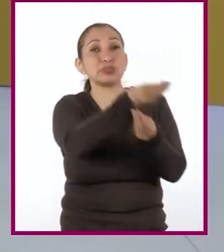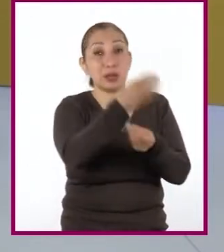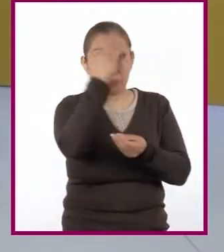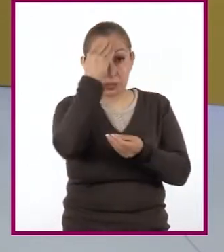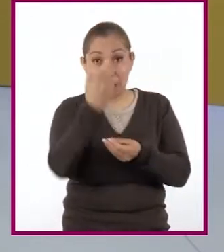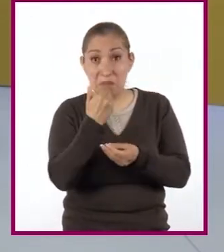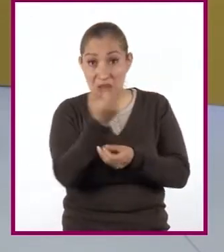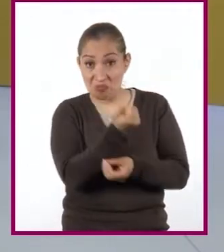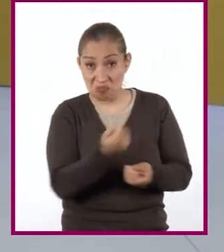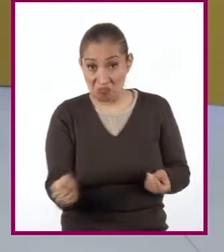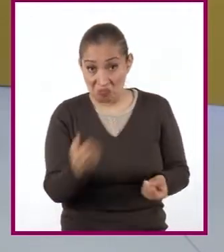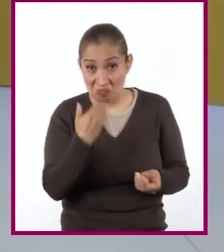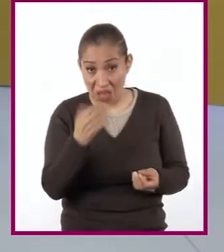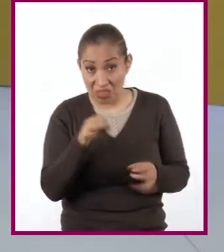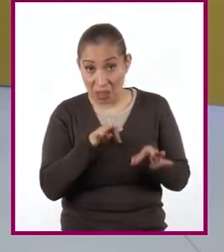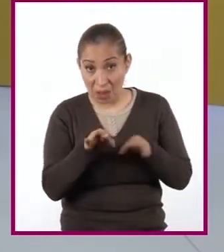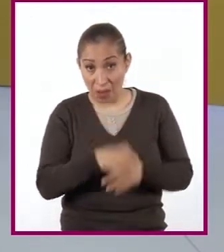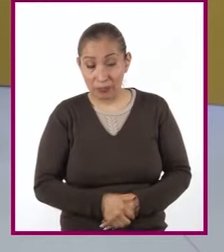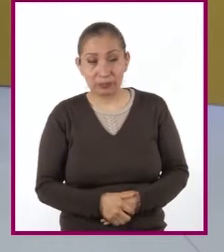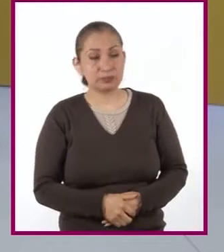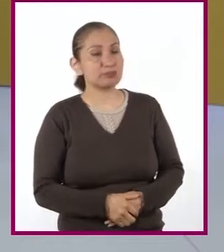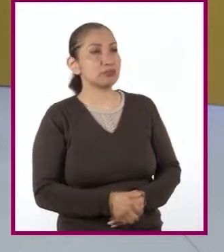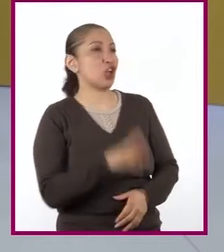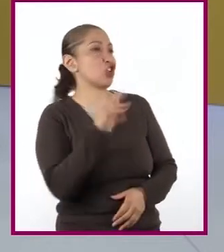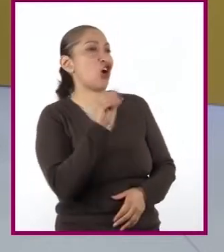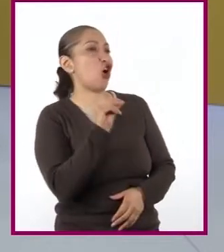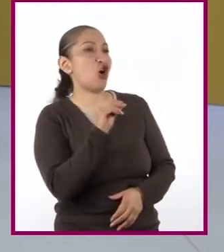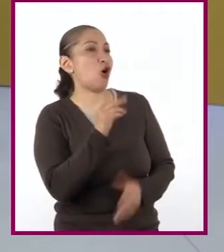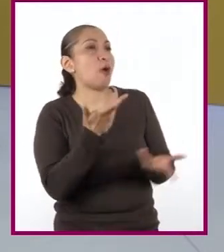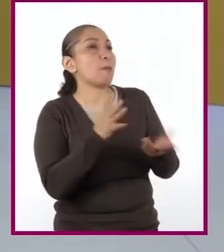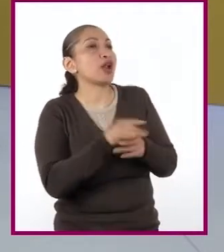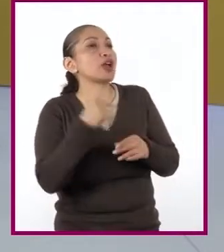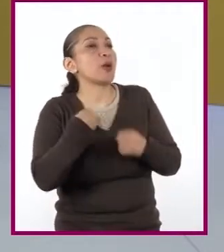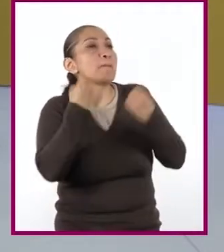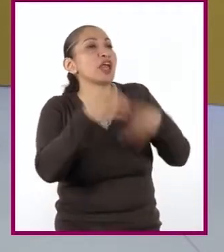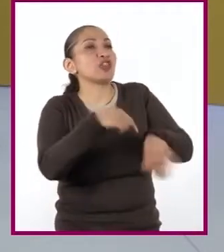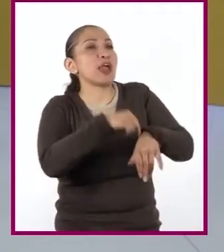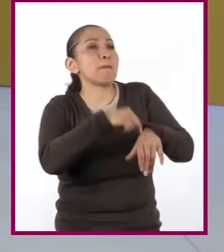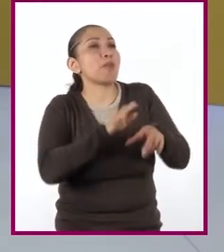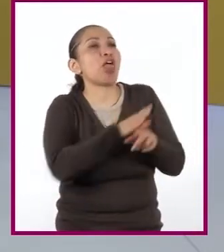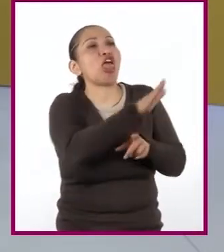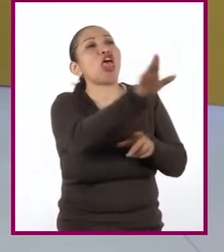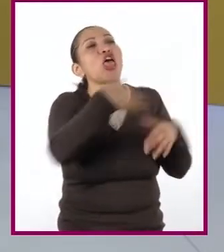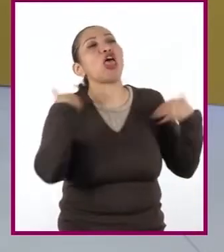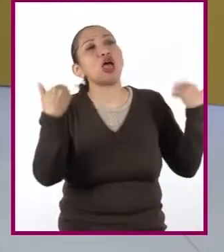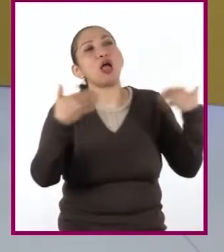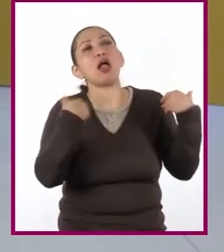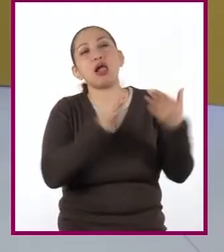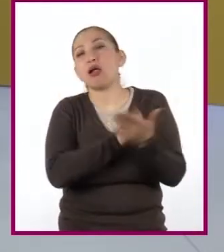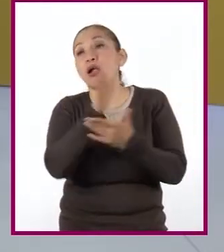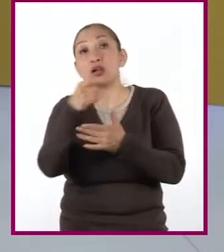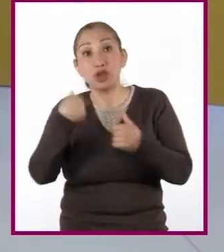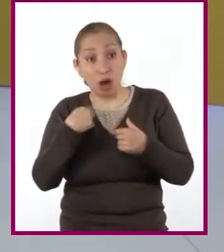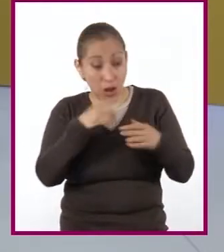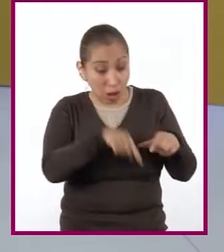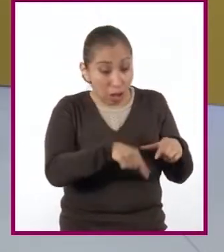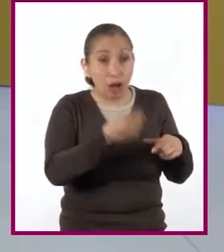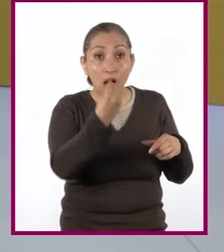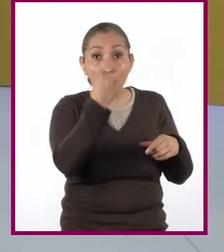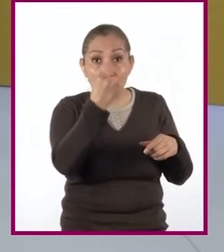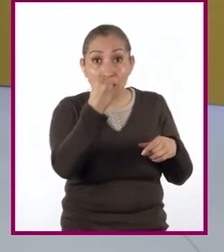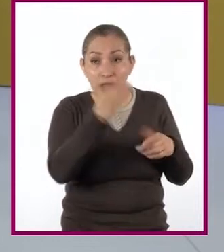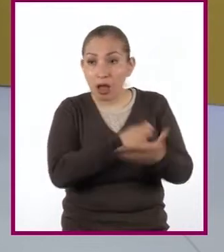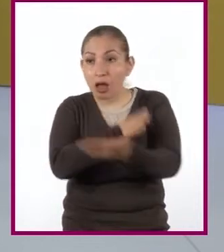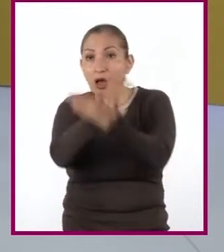es eficiente? Pues no, porque en lugar de ir directo estoy perdiendo el tiempo. Además, si tengo que entregar varias órdenes,